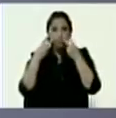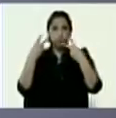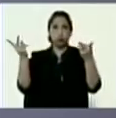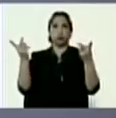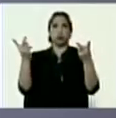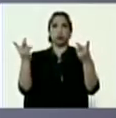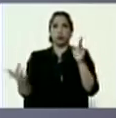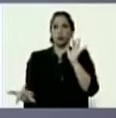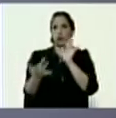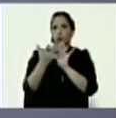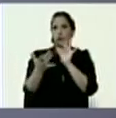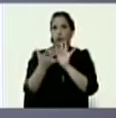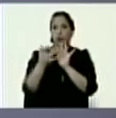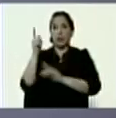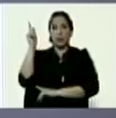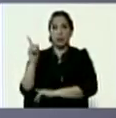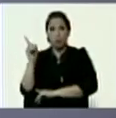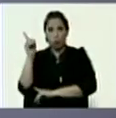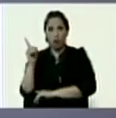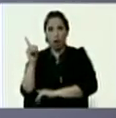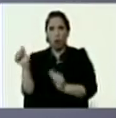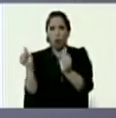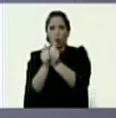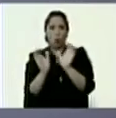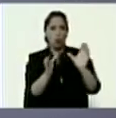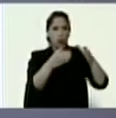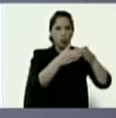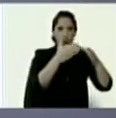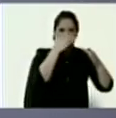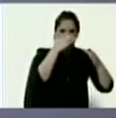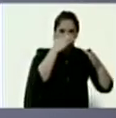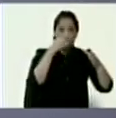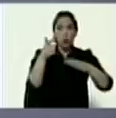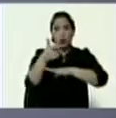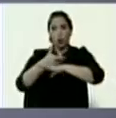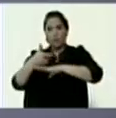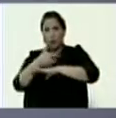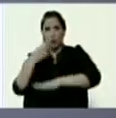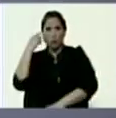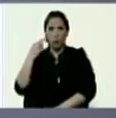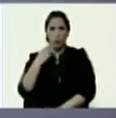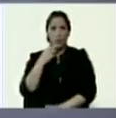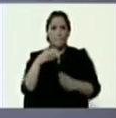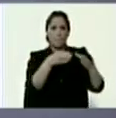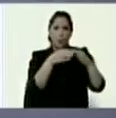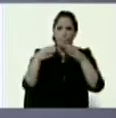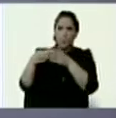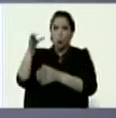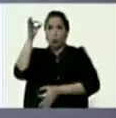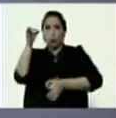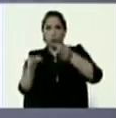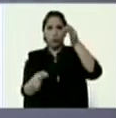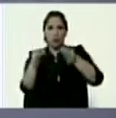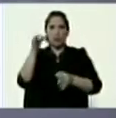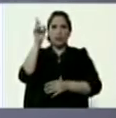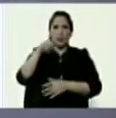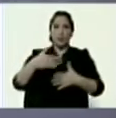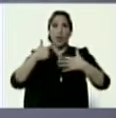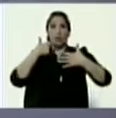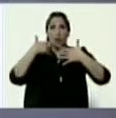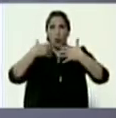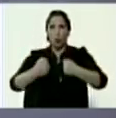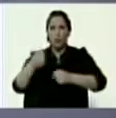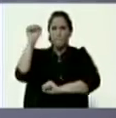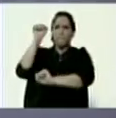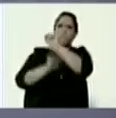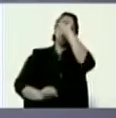la vinculación del diputado con este grupo de paramilitares. El gobierno bolivariano, los organismos de justicia y de seguridad han